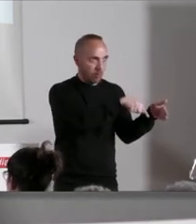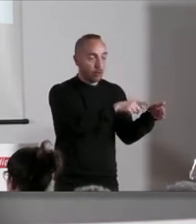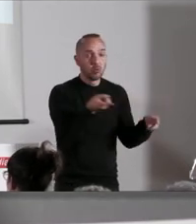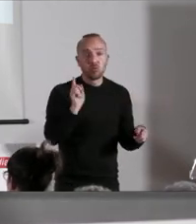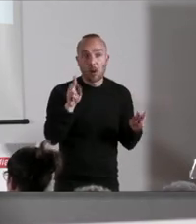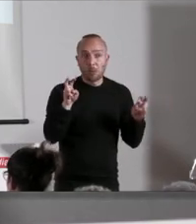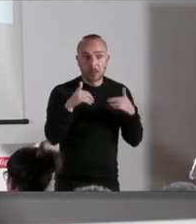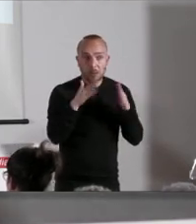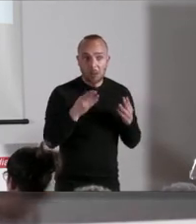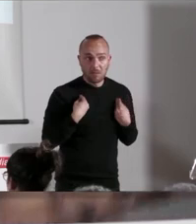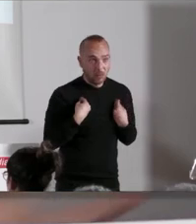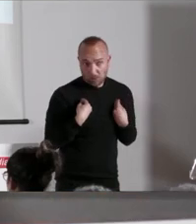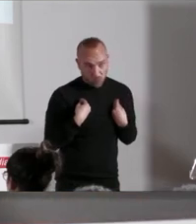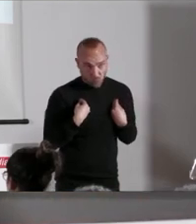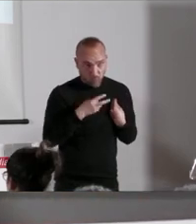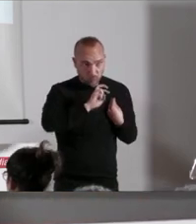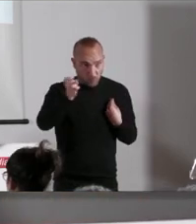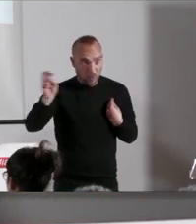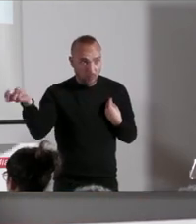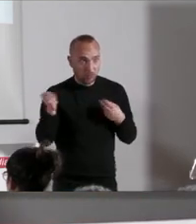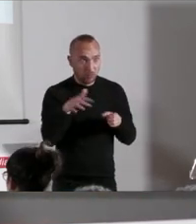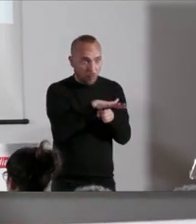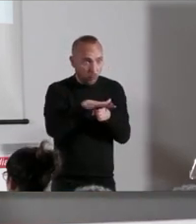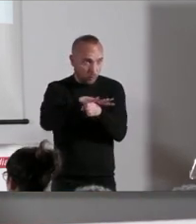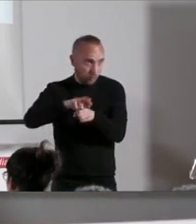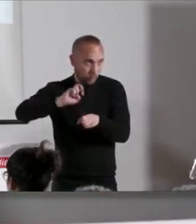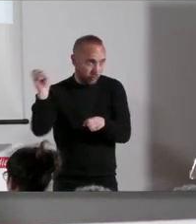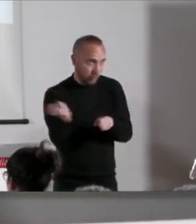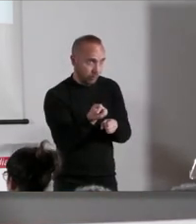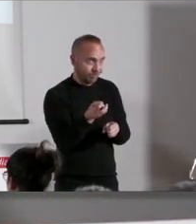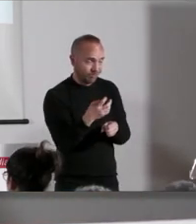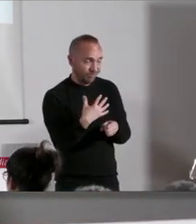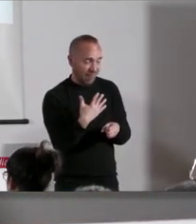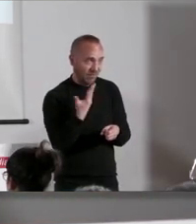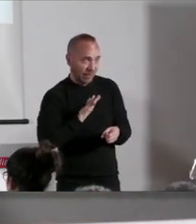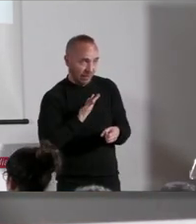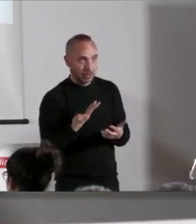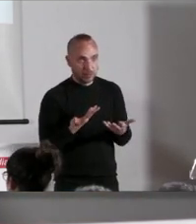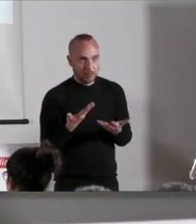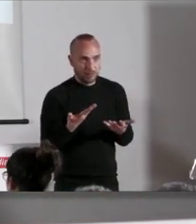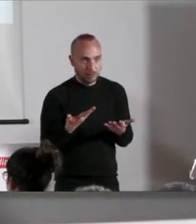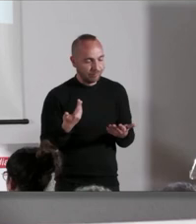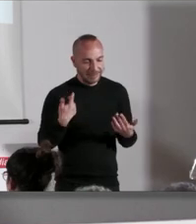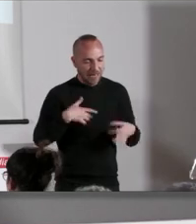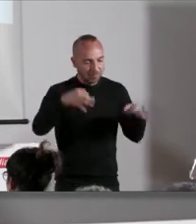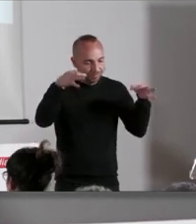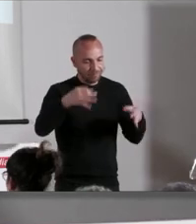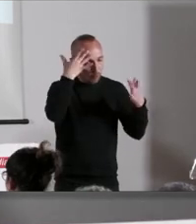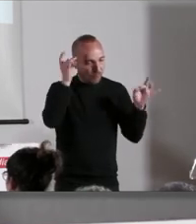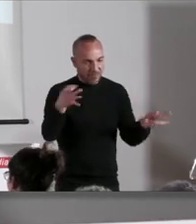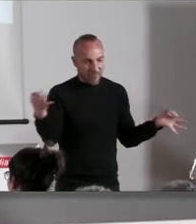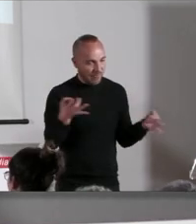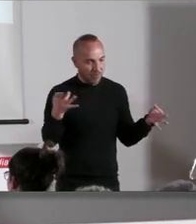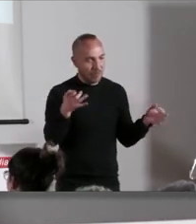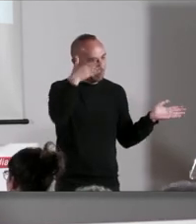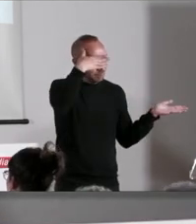vivienda, nos toca en otros ámbitos. Entonces, bueno, yo creo que ya es hora de que nos tengáis o que se nos